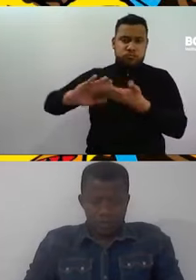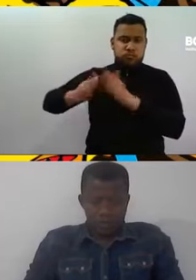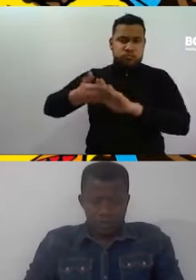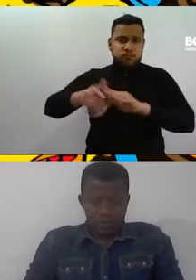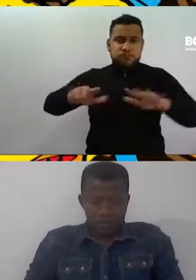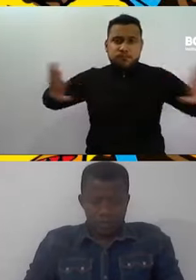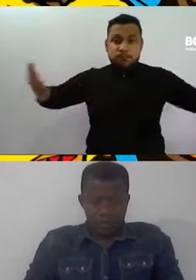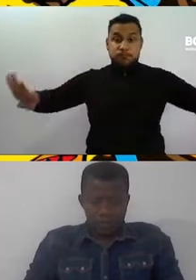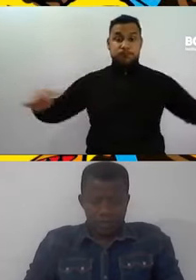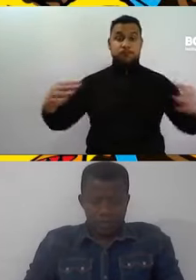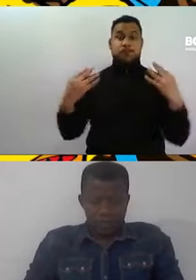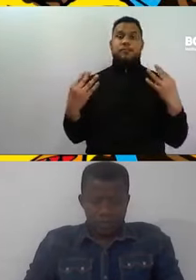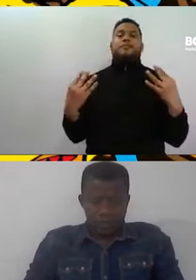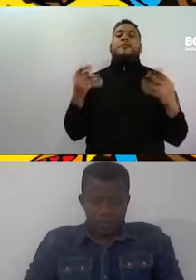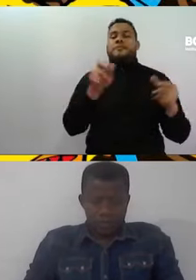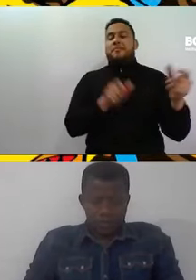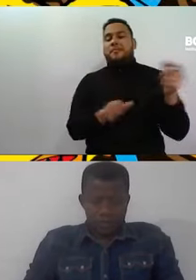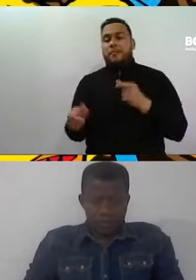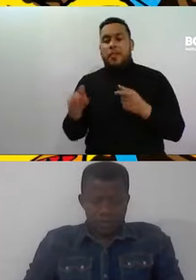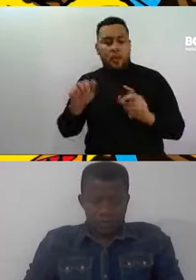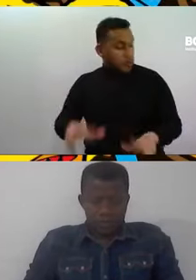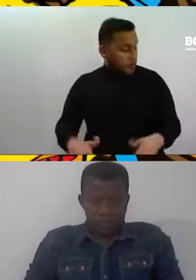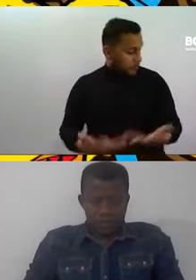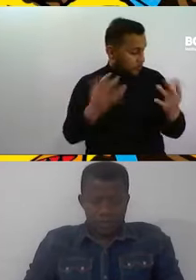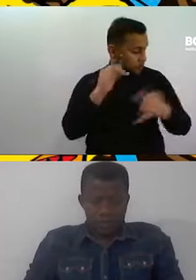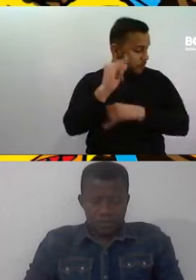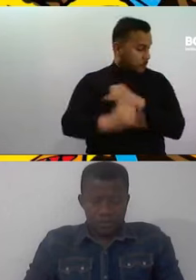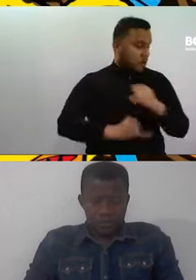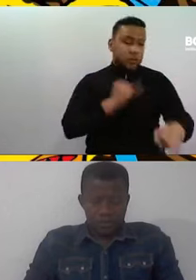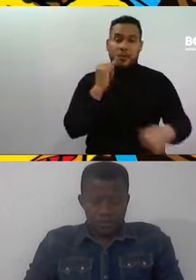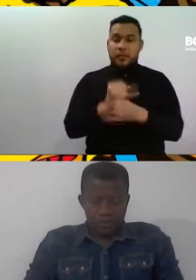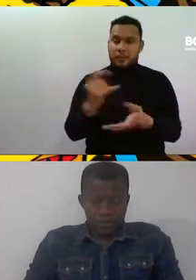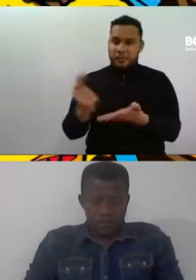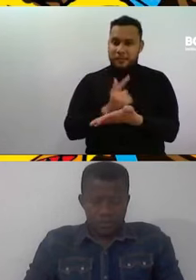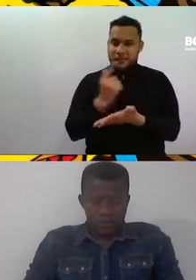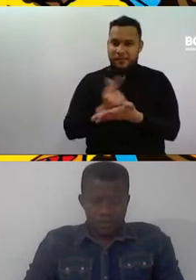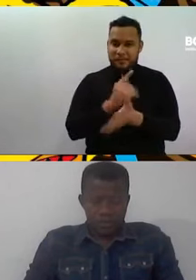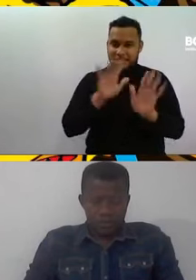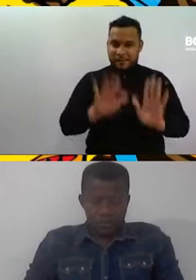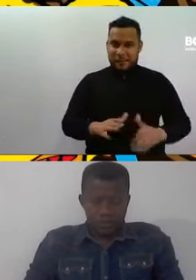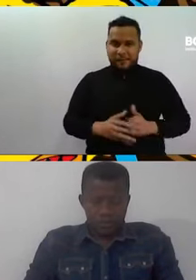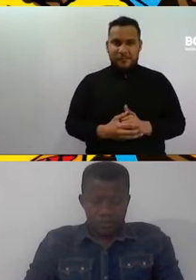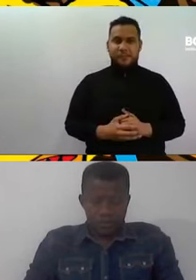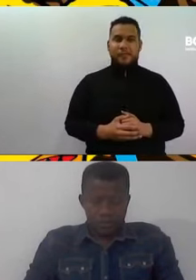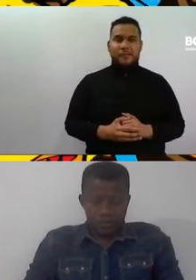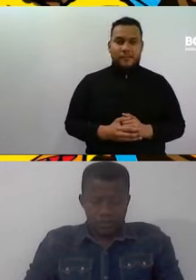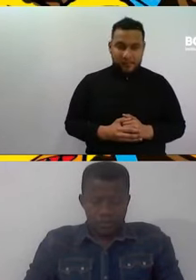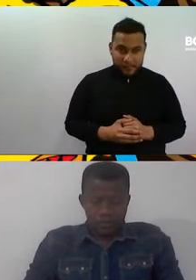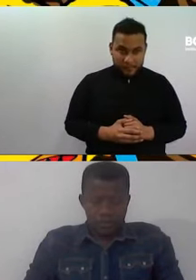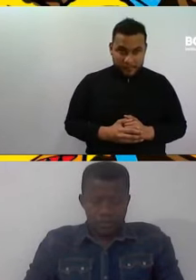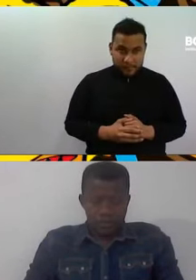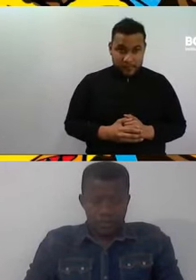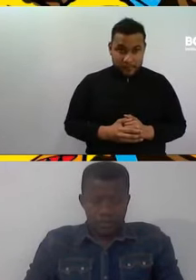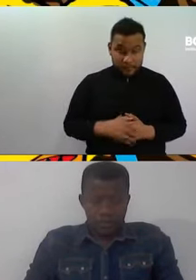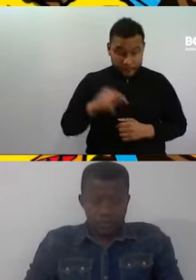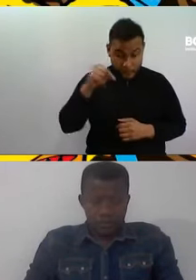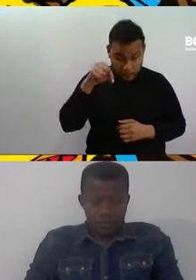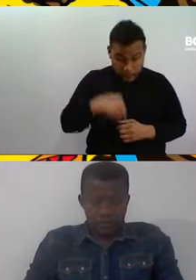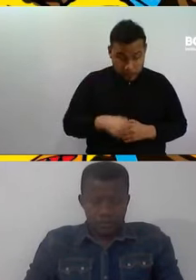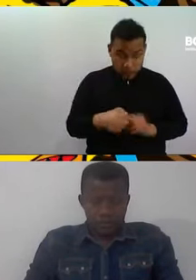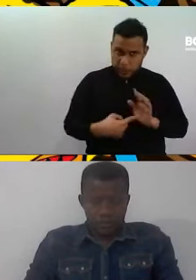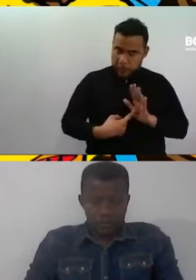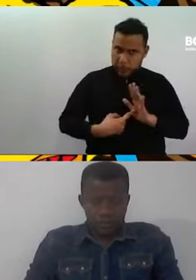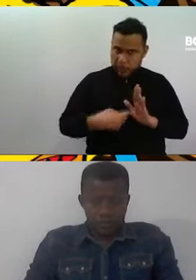se une a esta Feria Internacional del Libro. Desde aquí de una, invitarlos